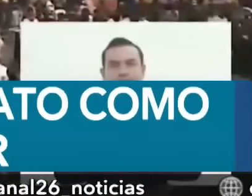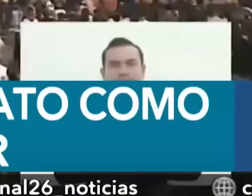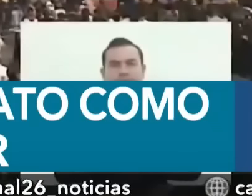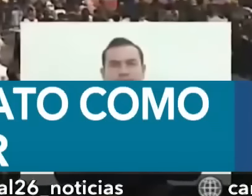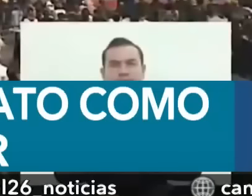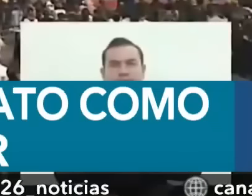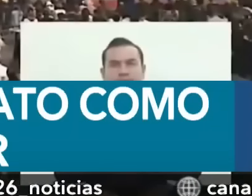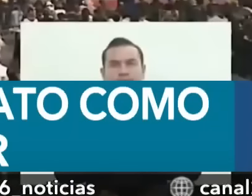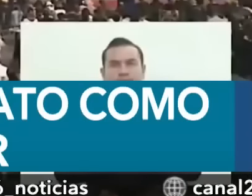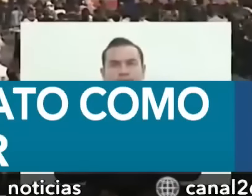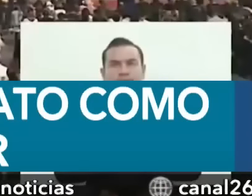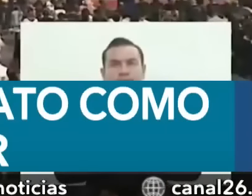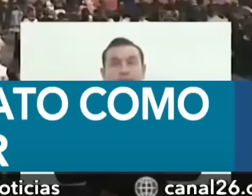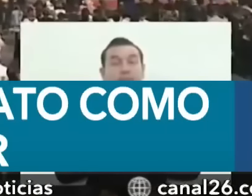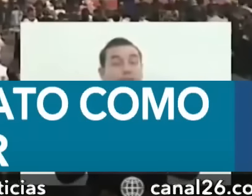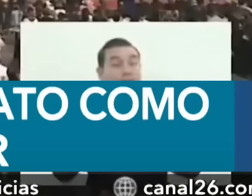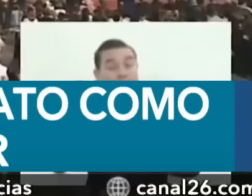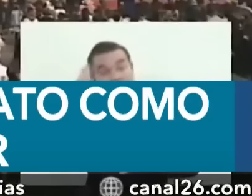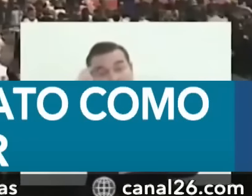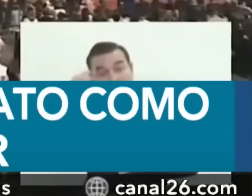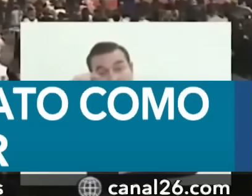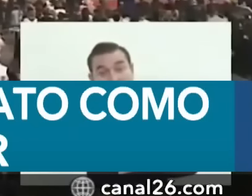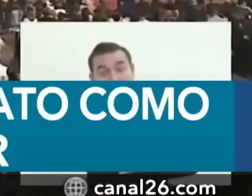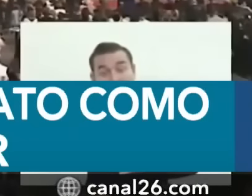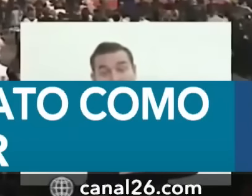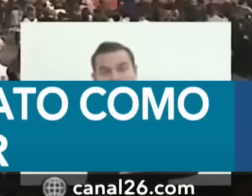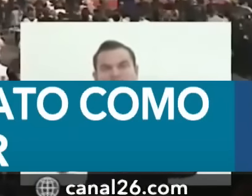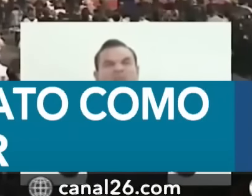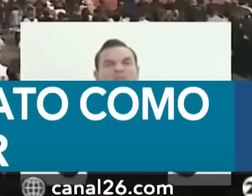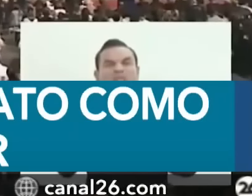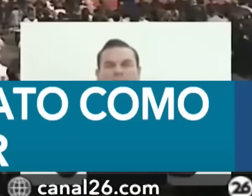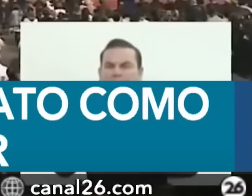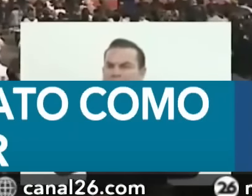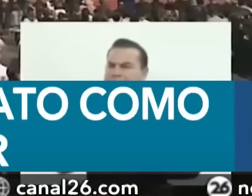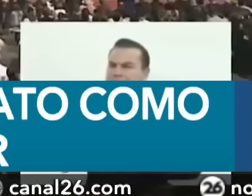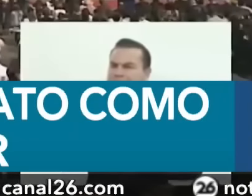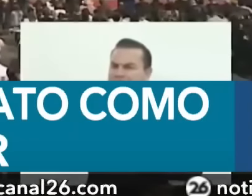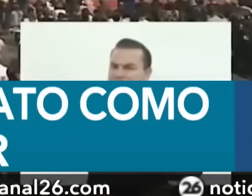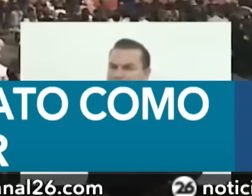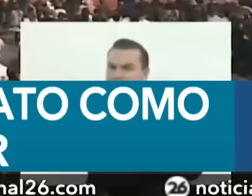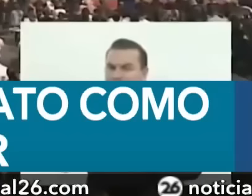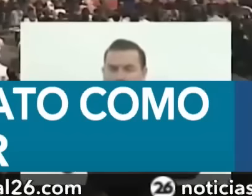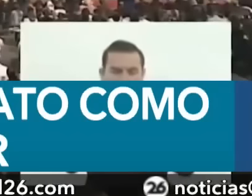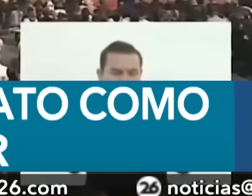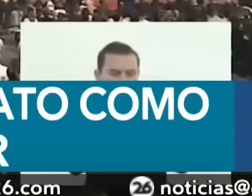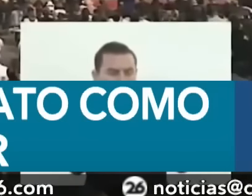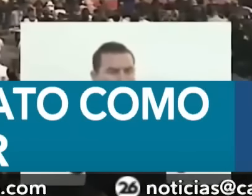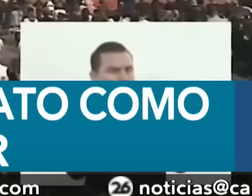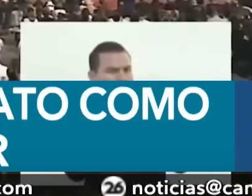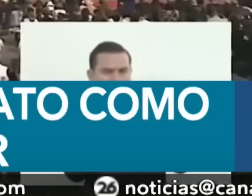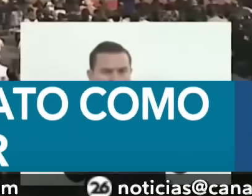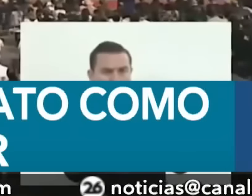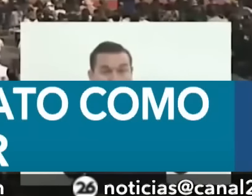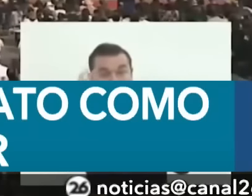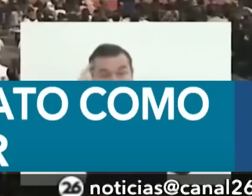distintos mandatarios de todo el mundo, ¿eh? La imagen entonces nos muestra en vivo a El Salvador, que ya está todo listo, todo